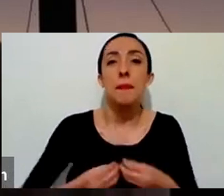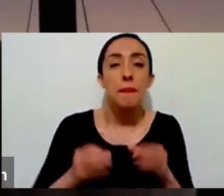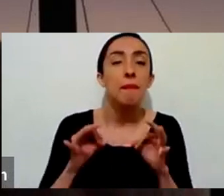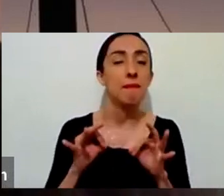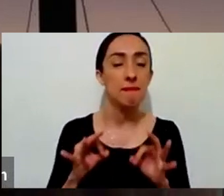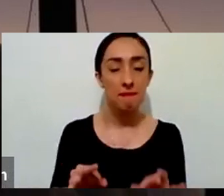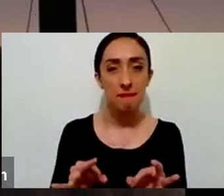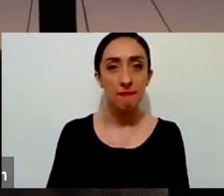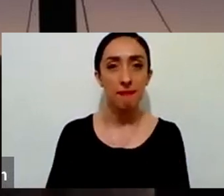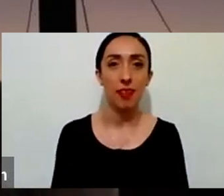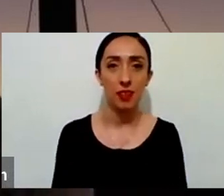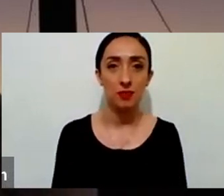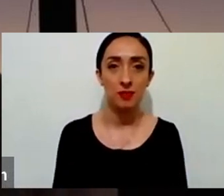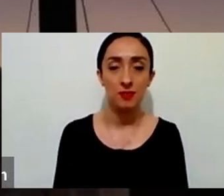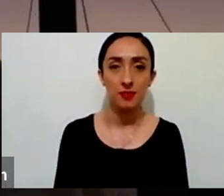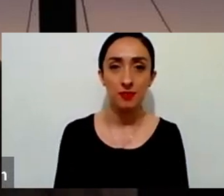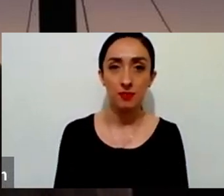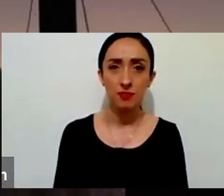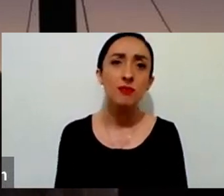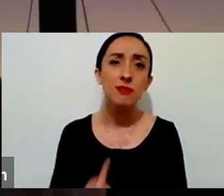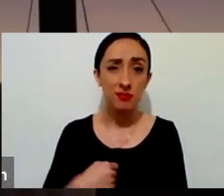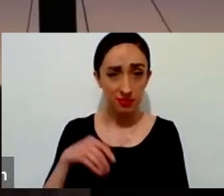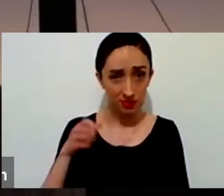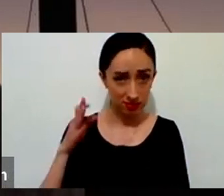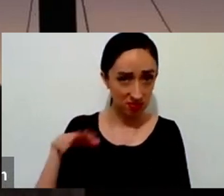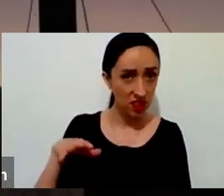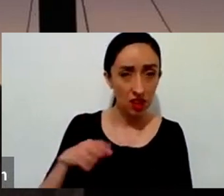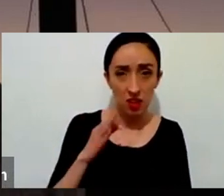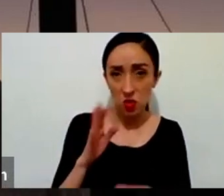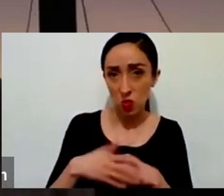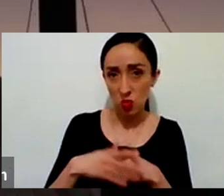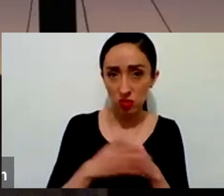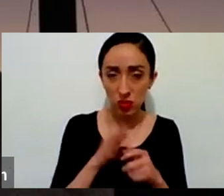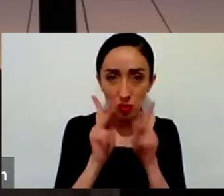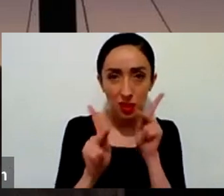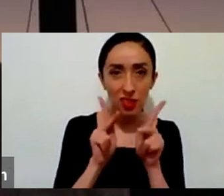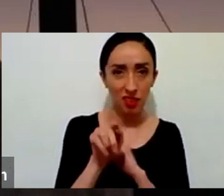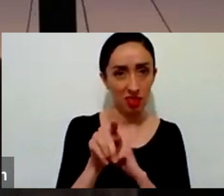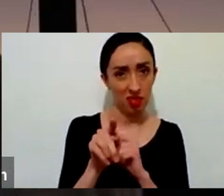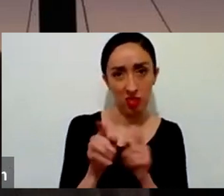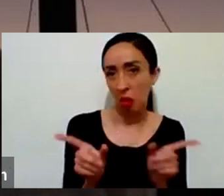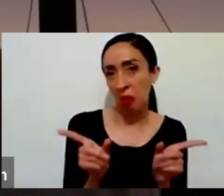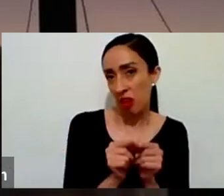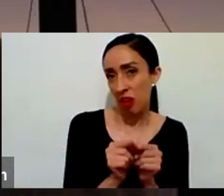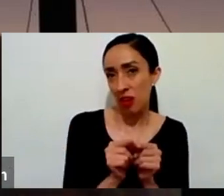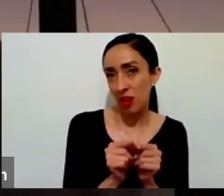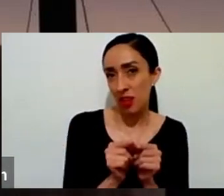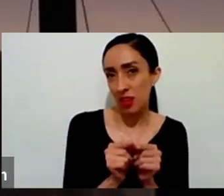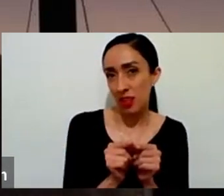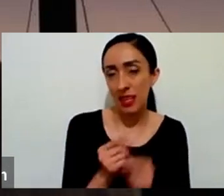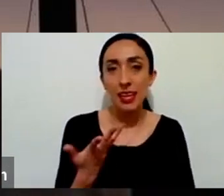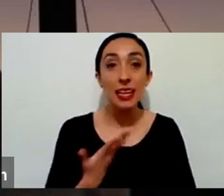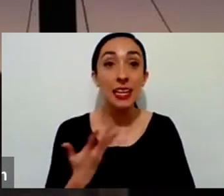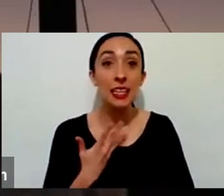Y esta charla, esta pequeña plática, está inspirada en la primera